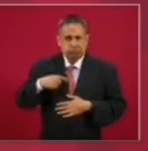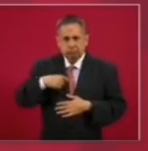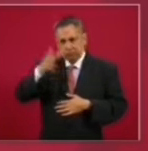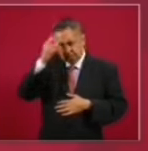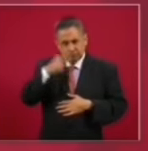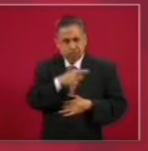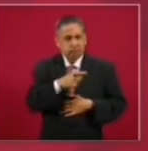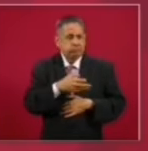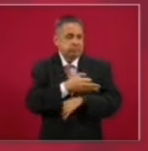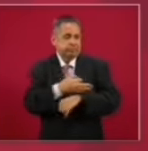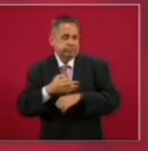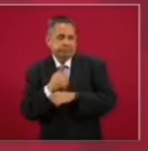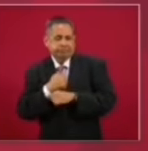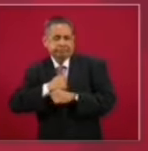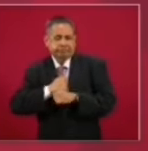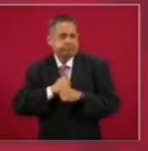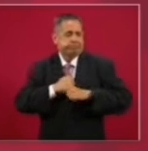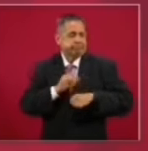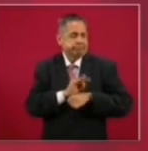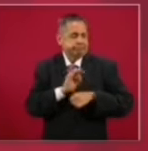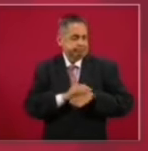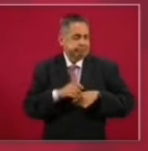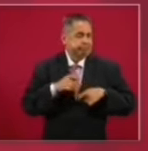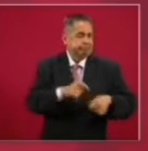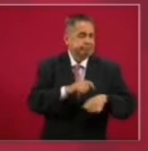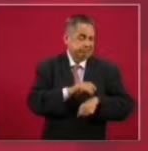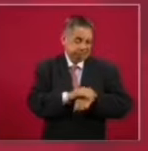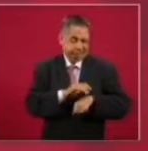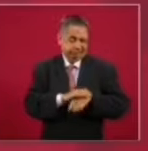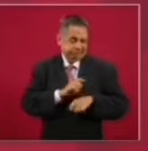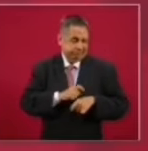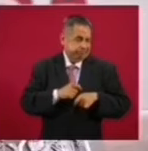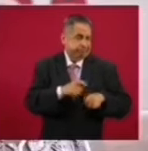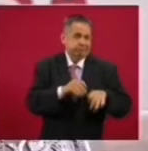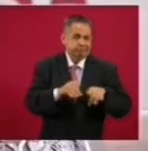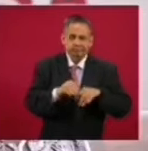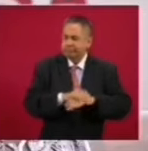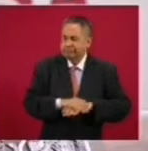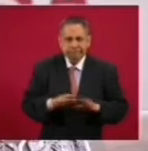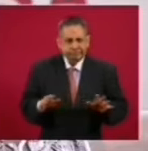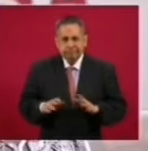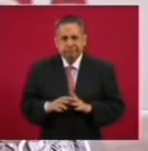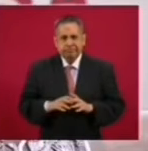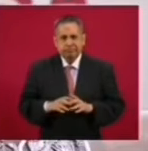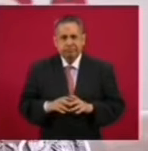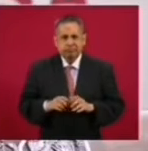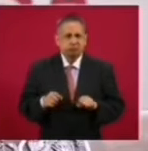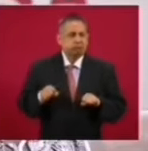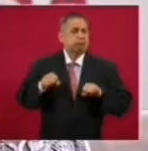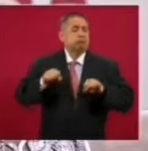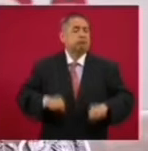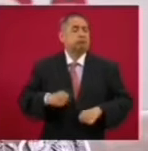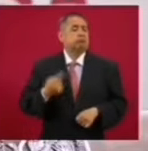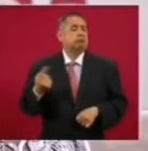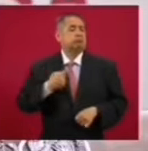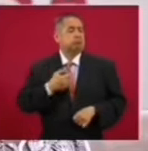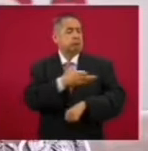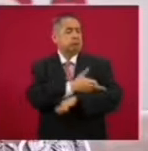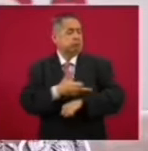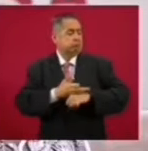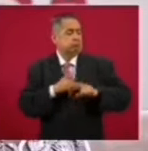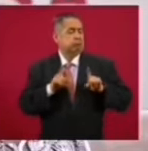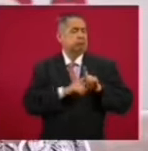del influyentismo, del amiguismo, del nepotismo.